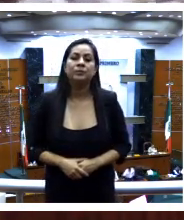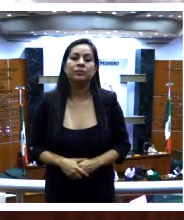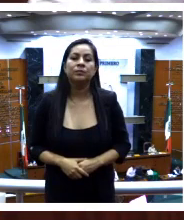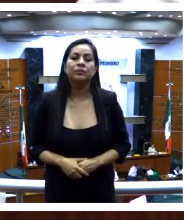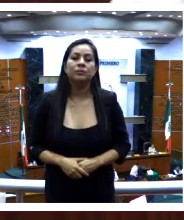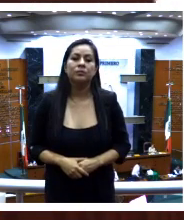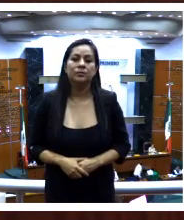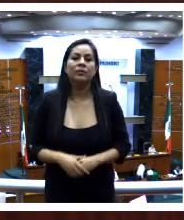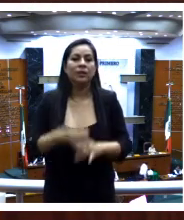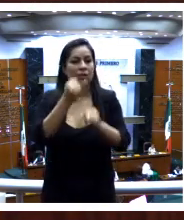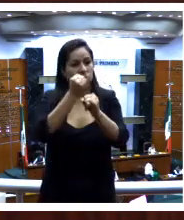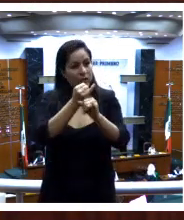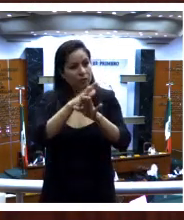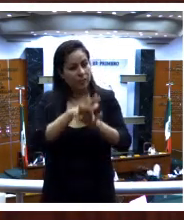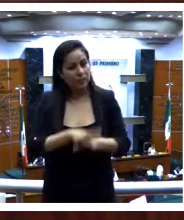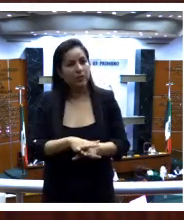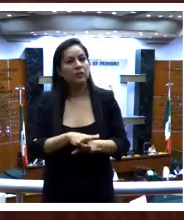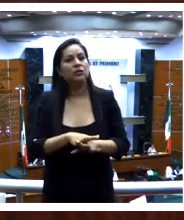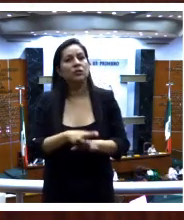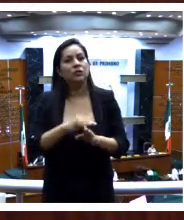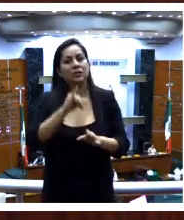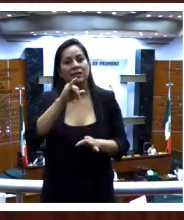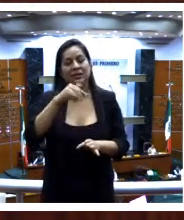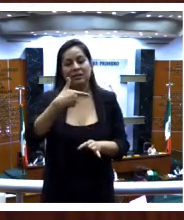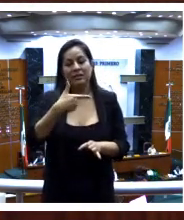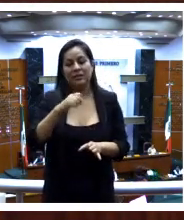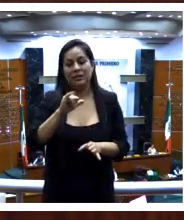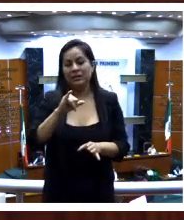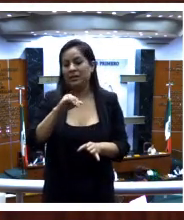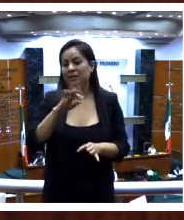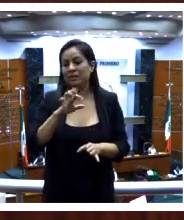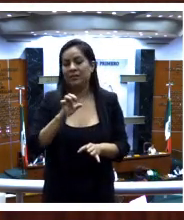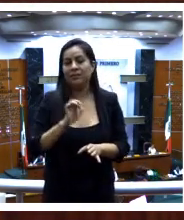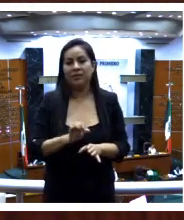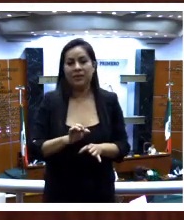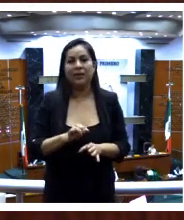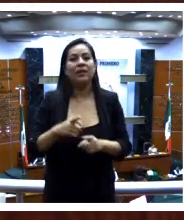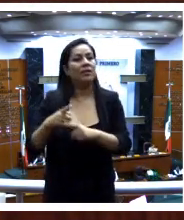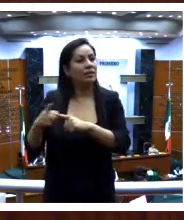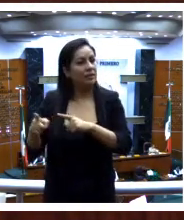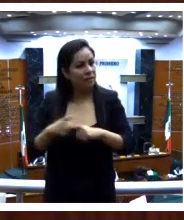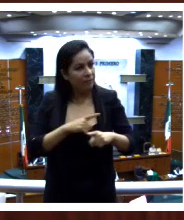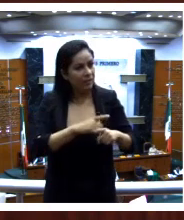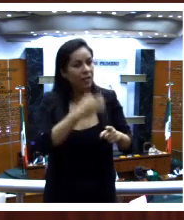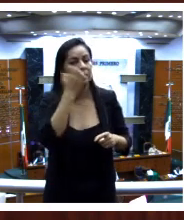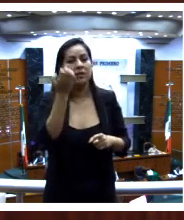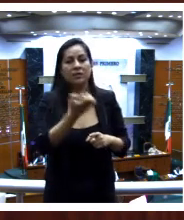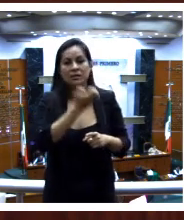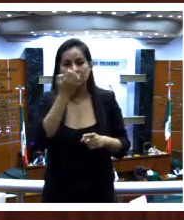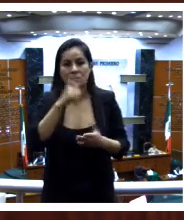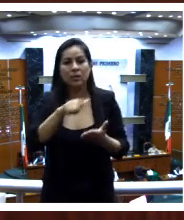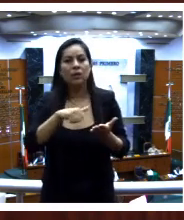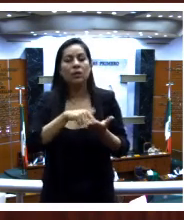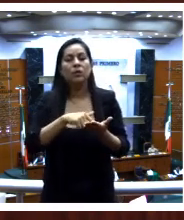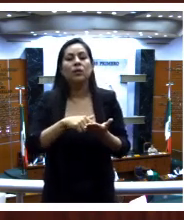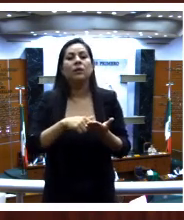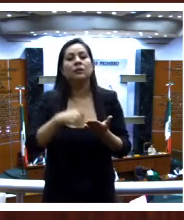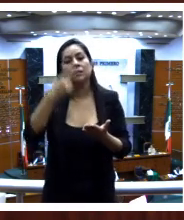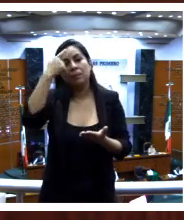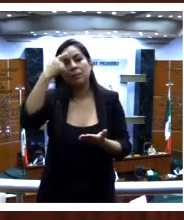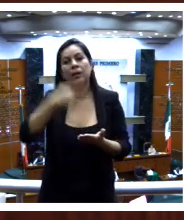De acuerdo con la información del IGIFE, existen en diferentes planteles espacios para